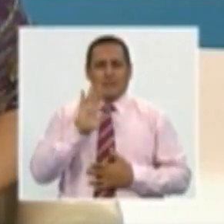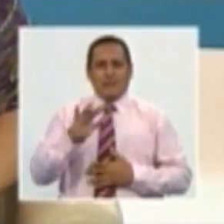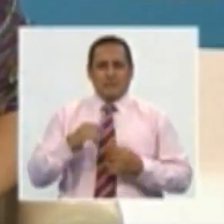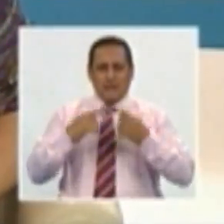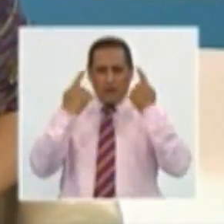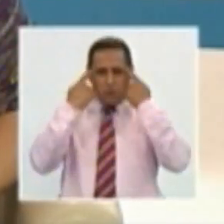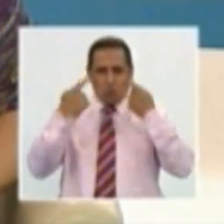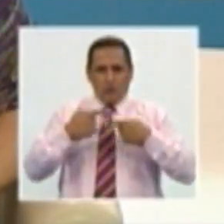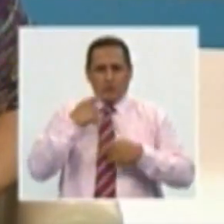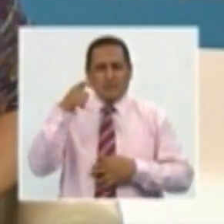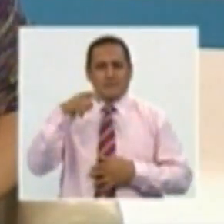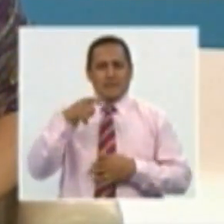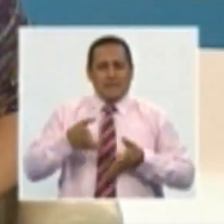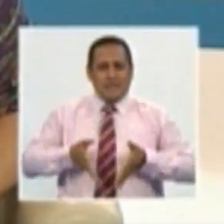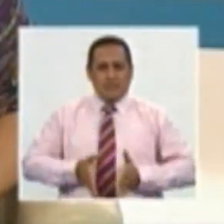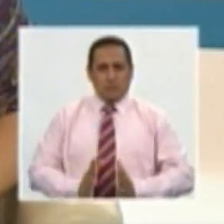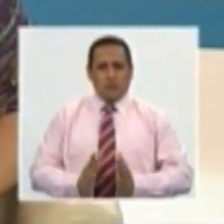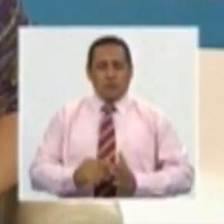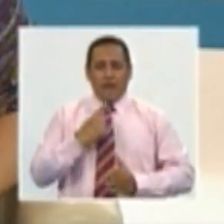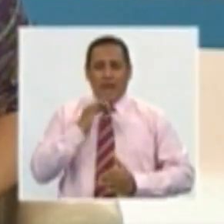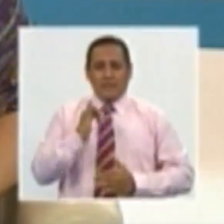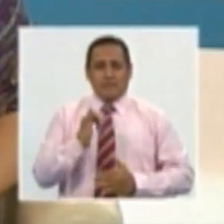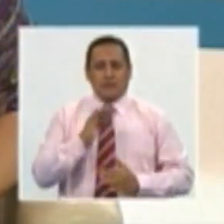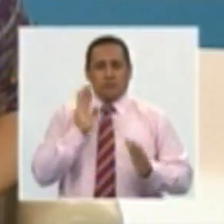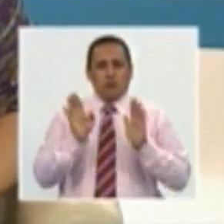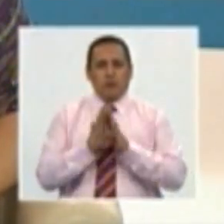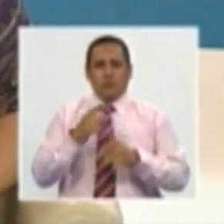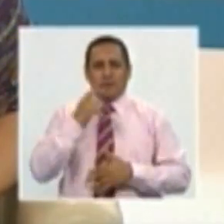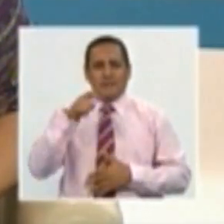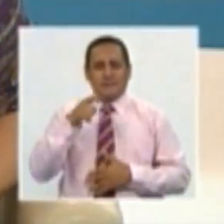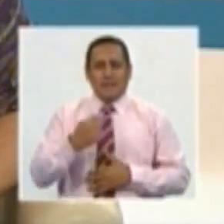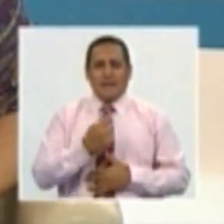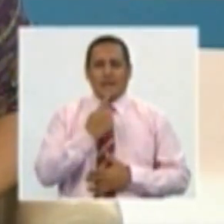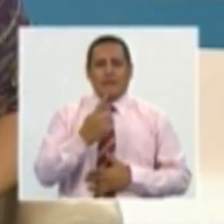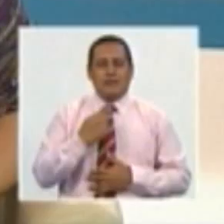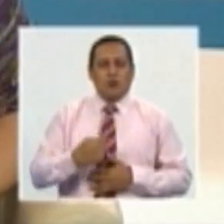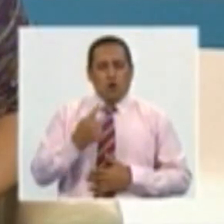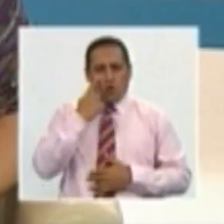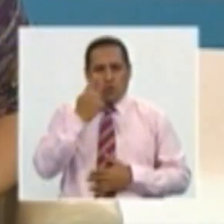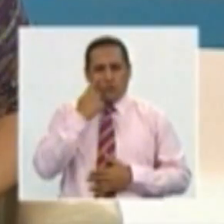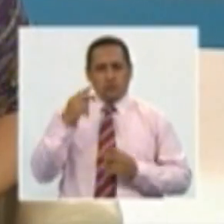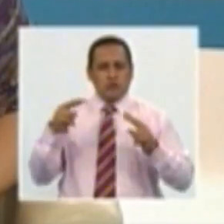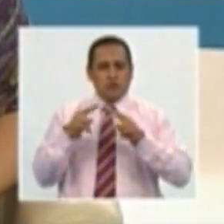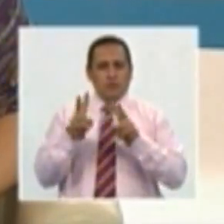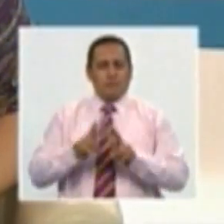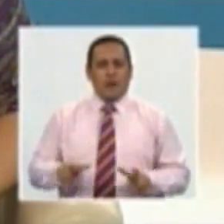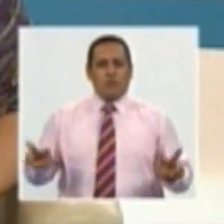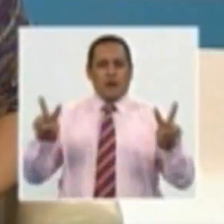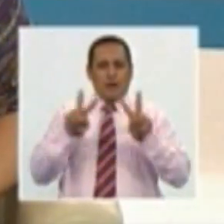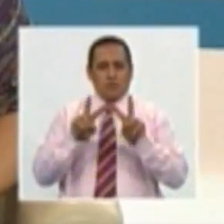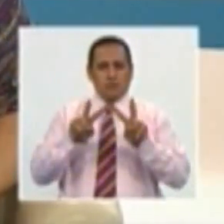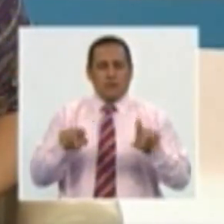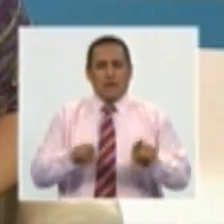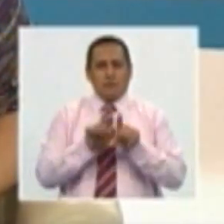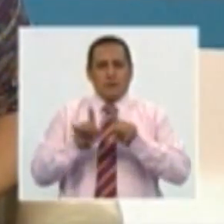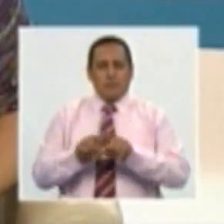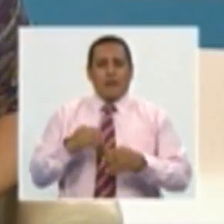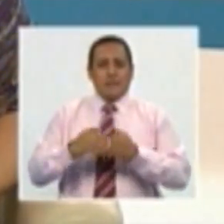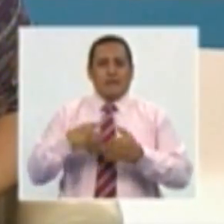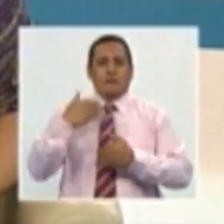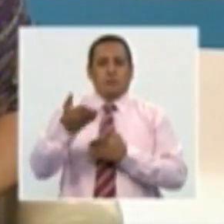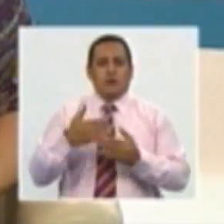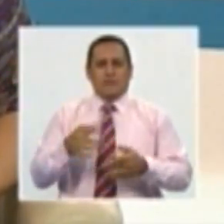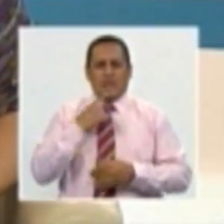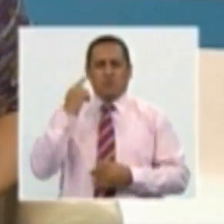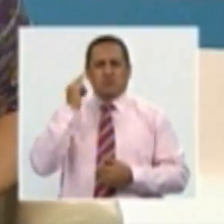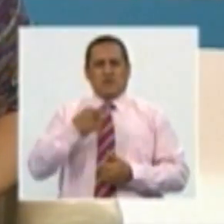esta necesidad, de este alumbramiento, y en ese sentido pues tiene que ser reconocido y valorado y no hacernos pasar por el mal rato de